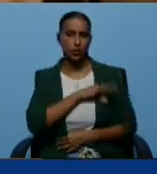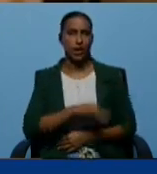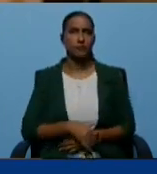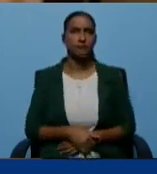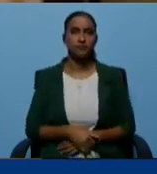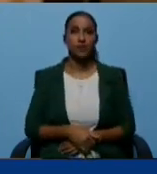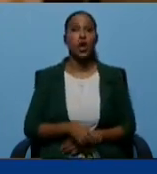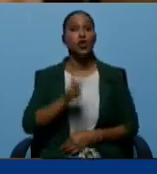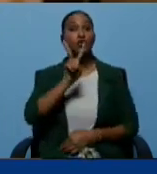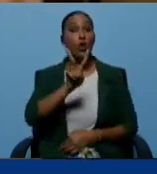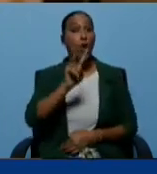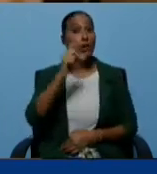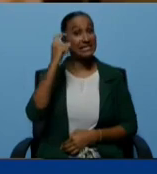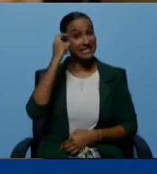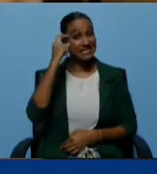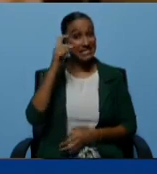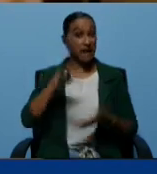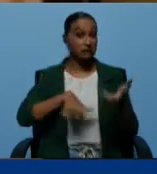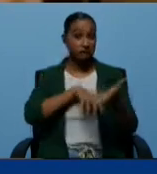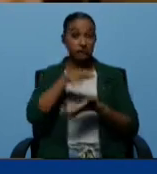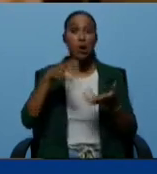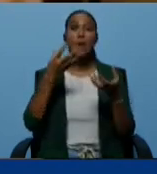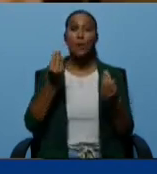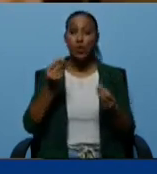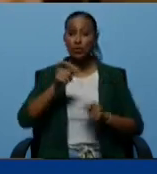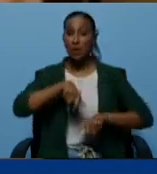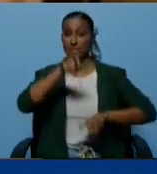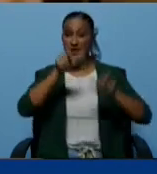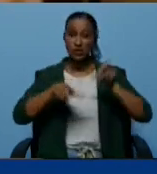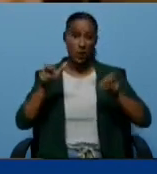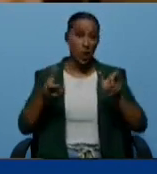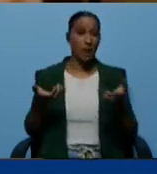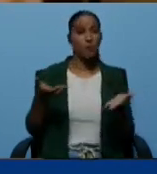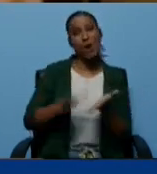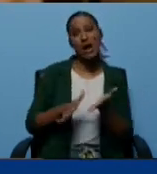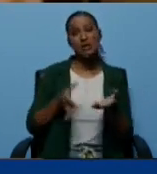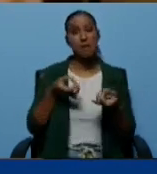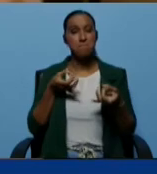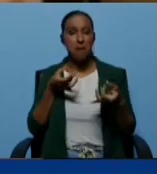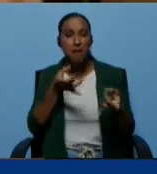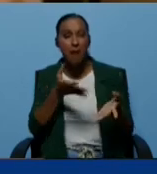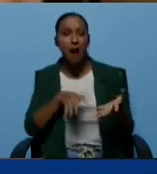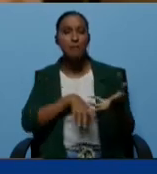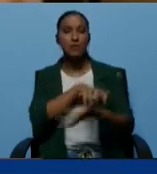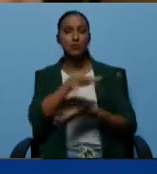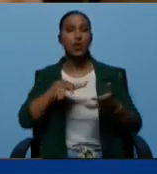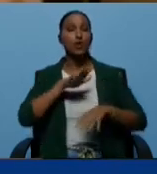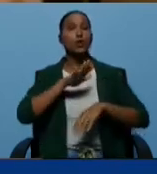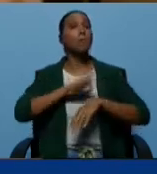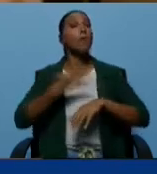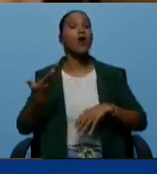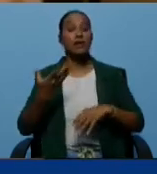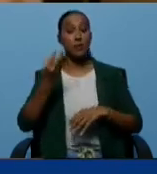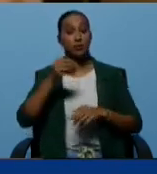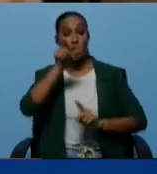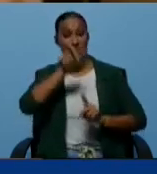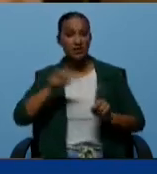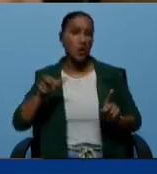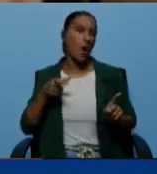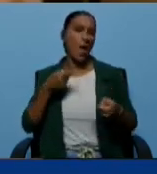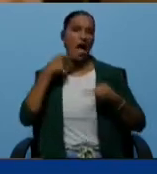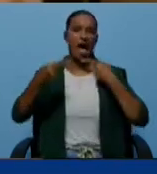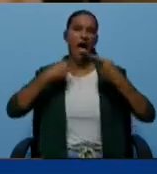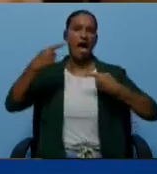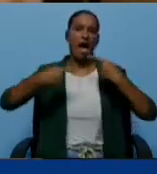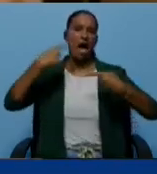fue tan criminal y terrorista que durante esas expresiones criminales, entre otros hechos